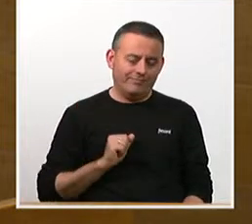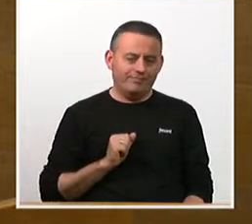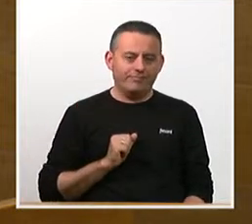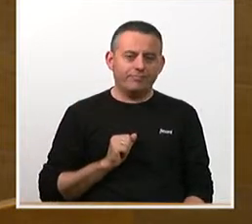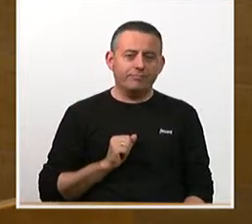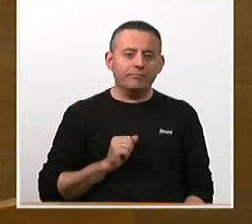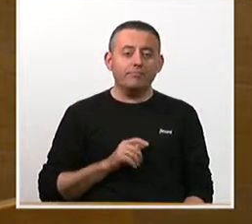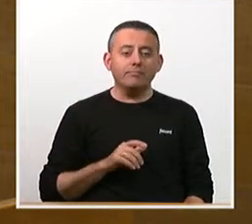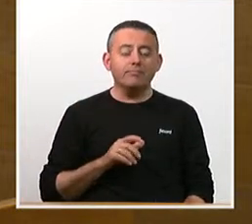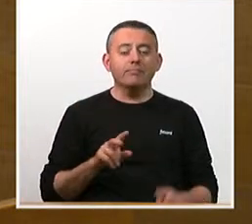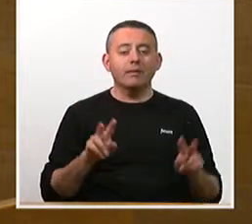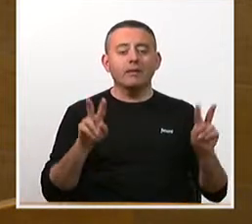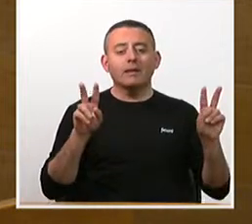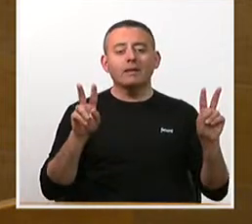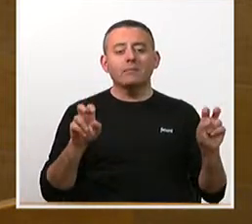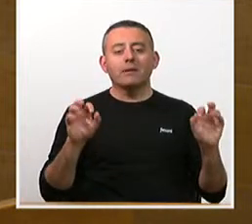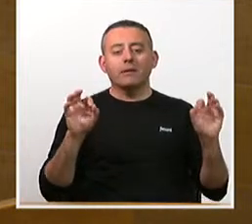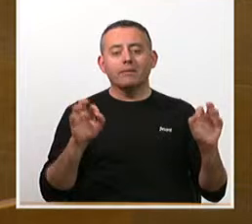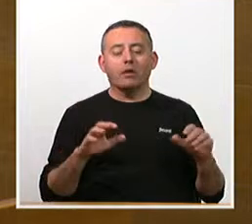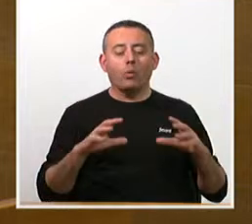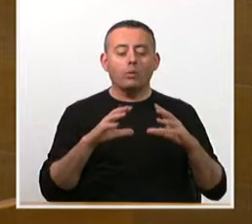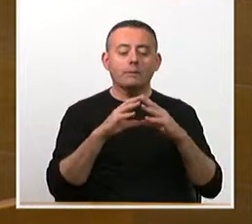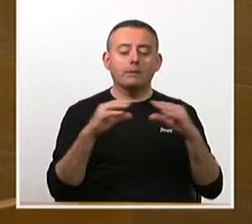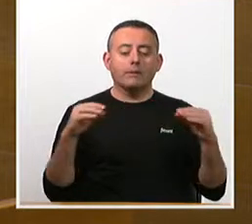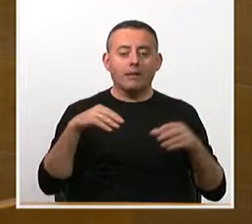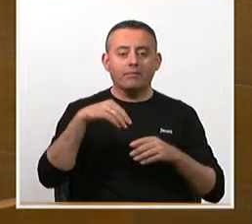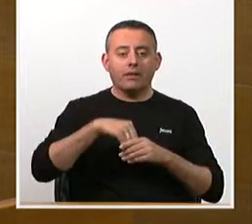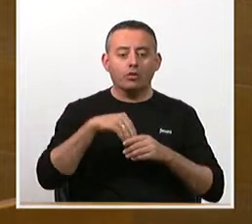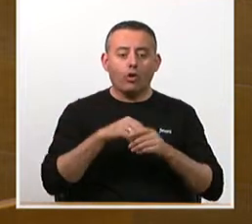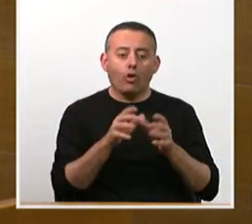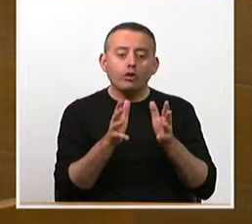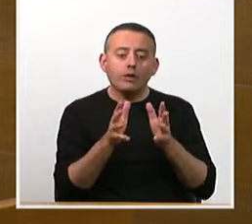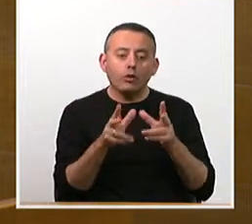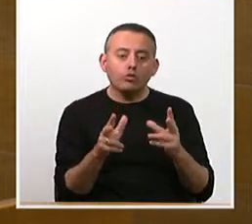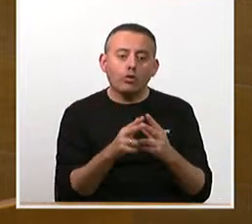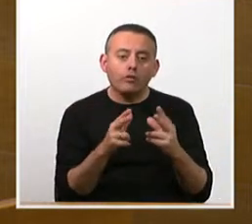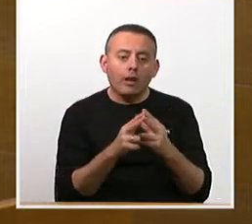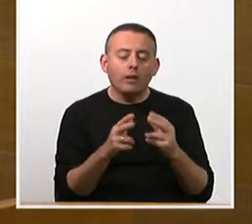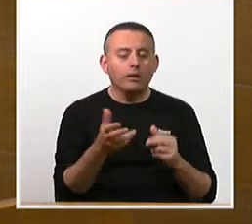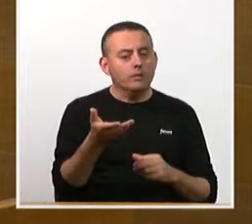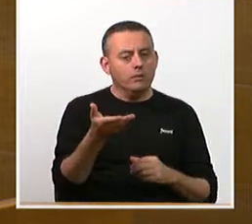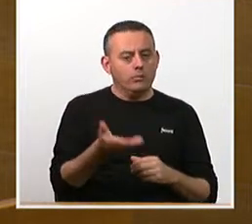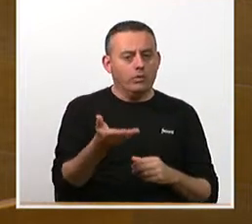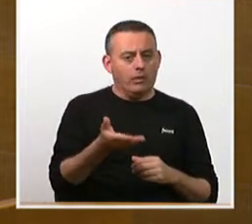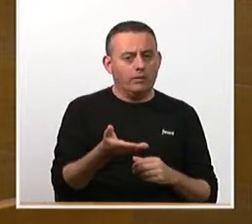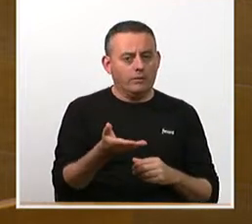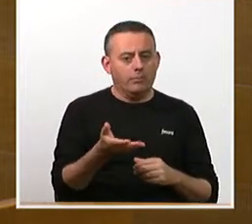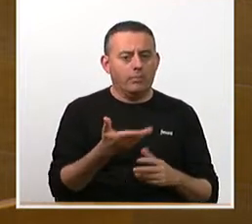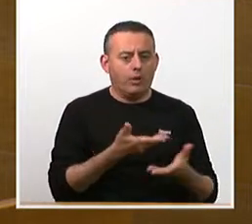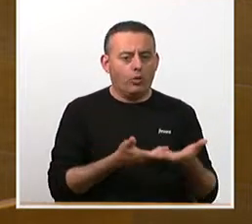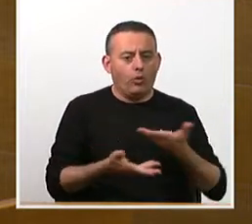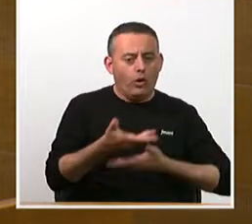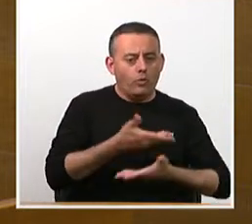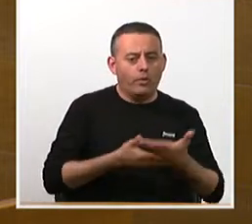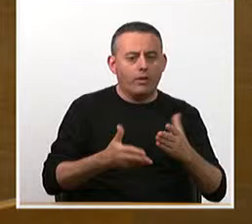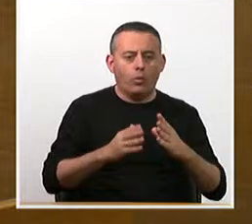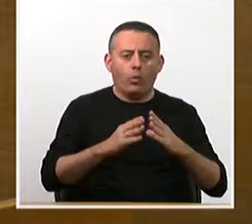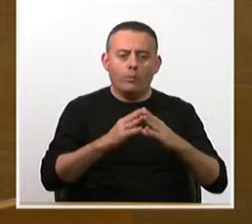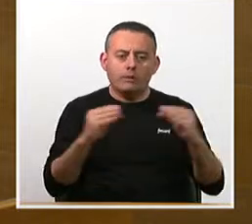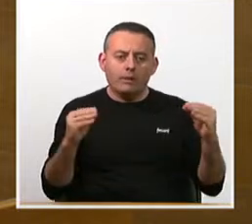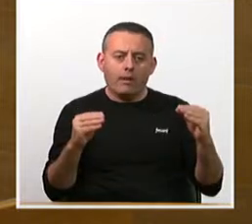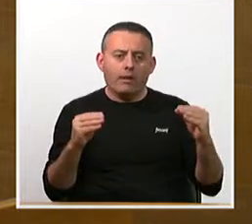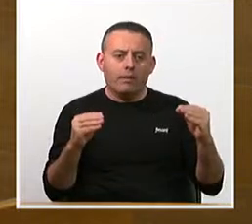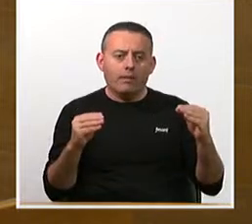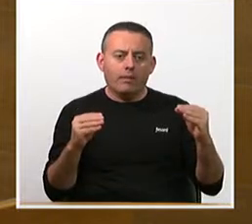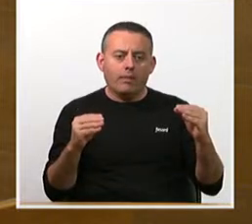Universitaria los consejos sociales desempeñan una función clave para conectar y facilitar la colaboración de las universidades con